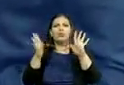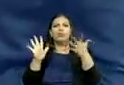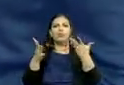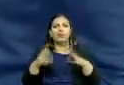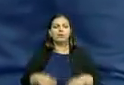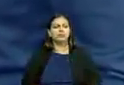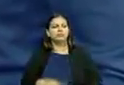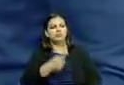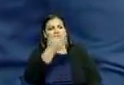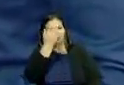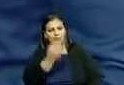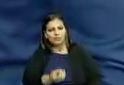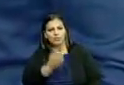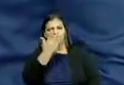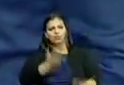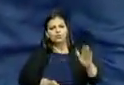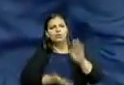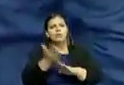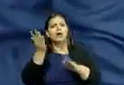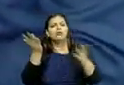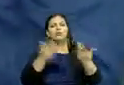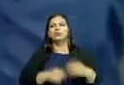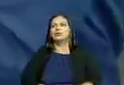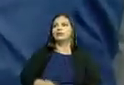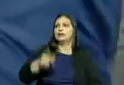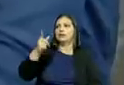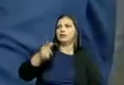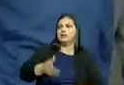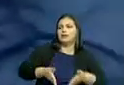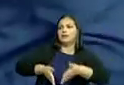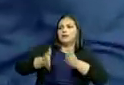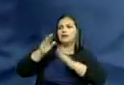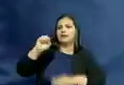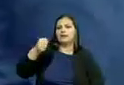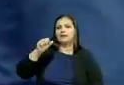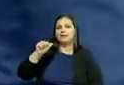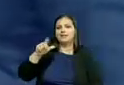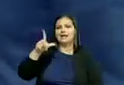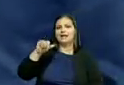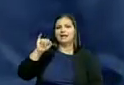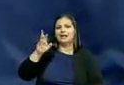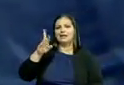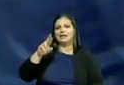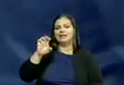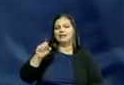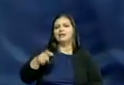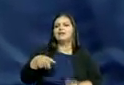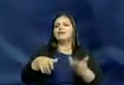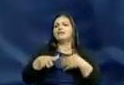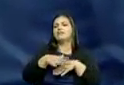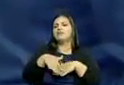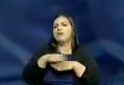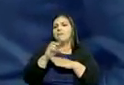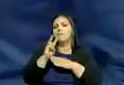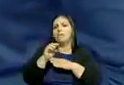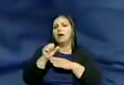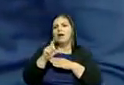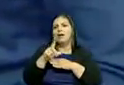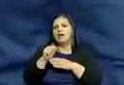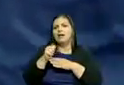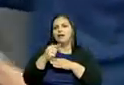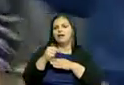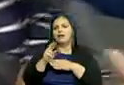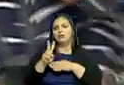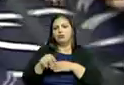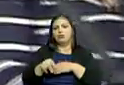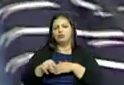me dirijo vía salitre en málaga 2 que ahora tiene a cada terminal y no puede movilizarse de las seis y media de la mañana que le han dicho que